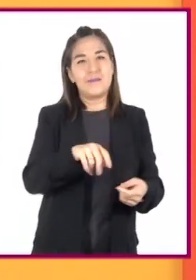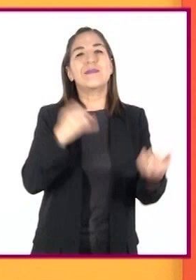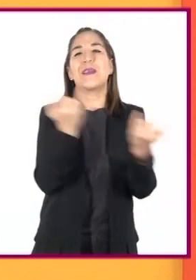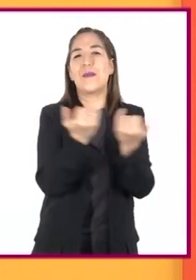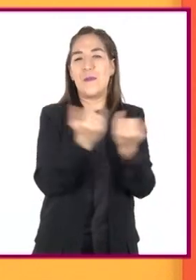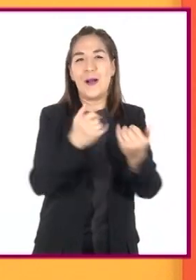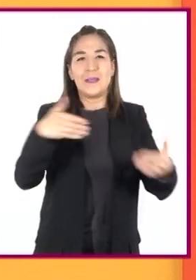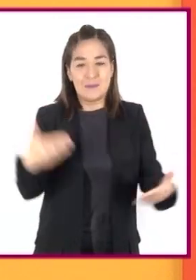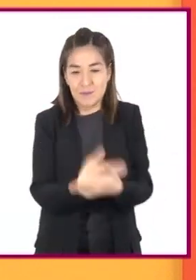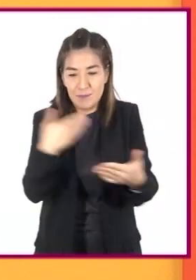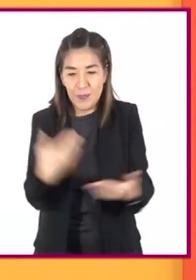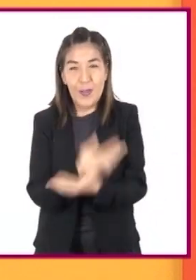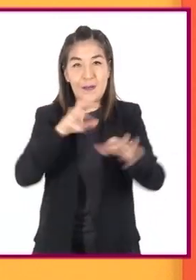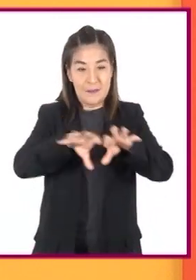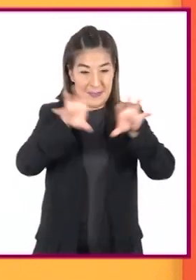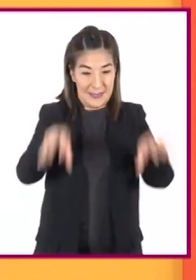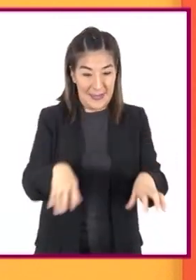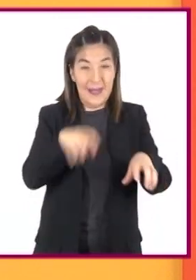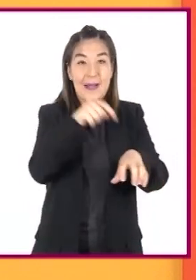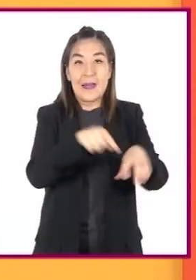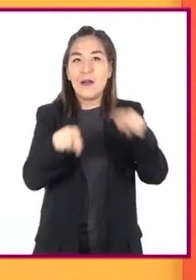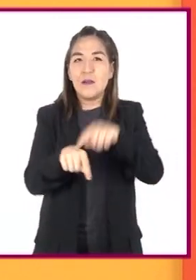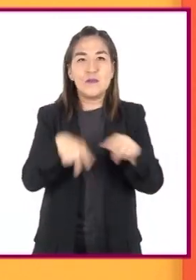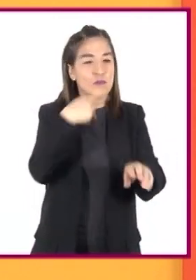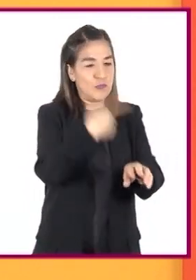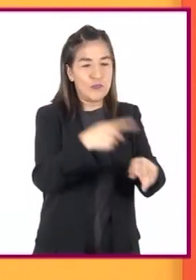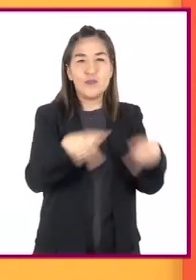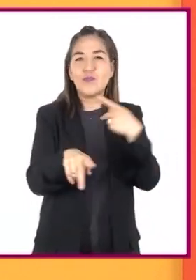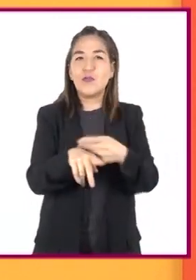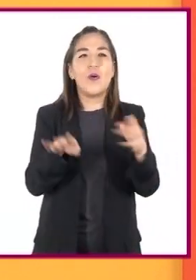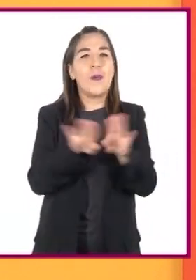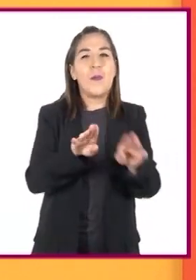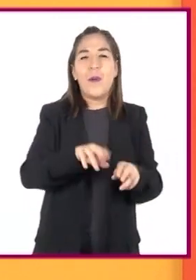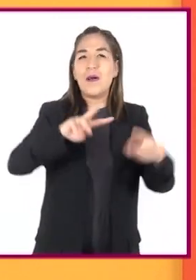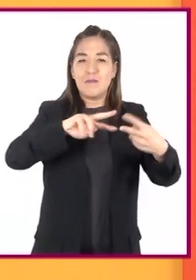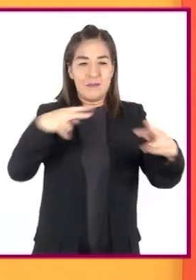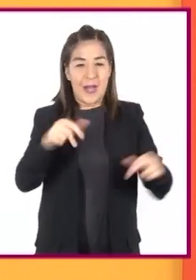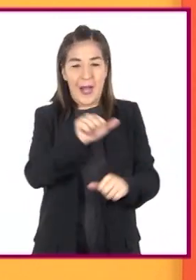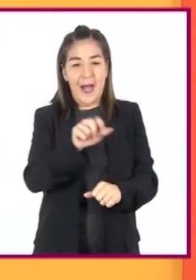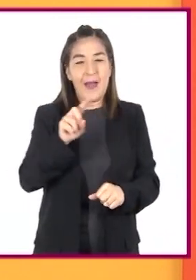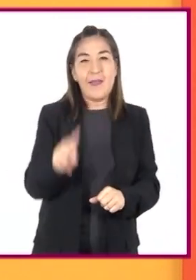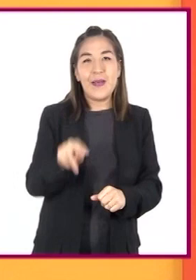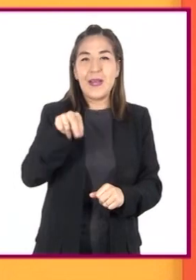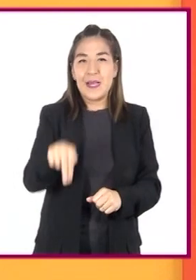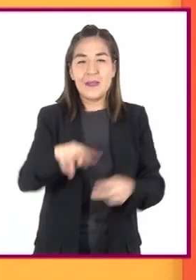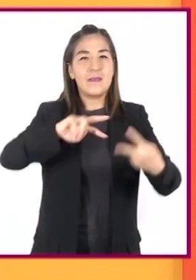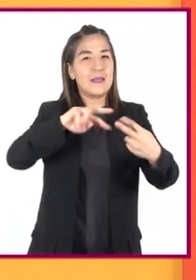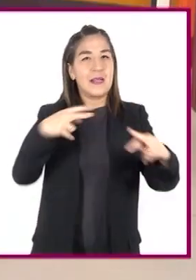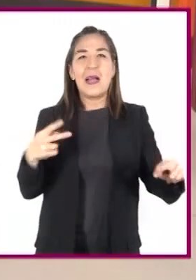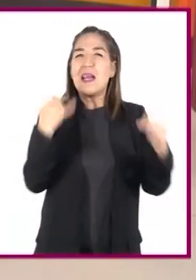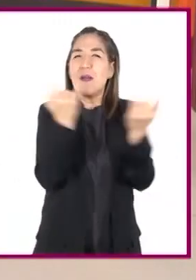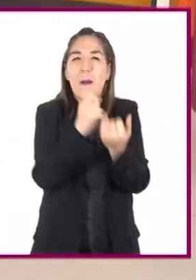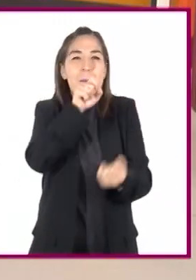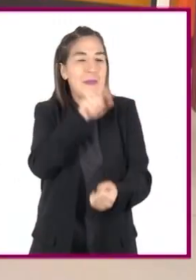iguales. Cada una contiene material genético idéntico al de la célula